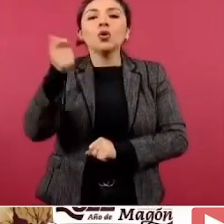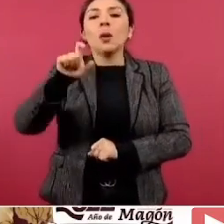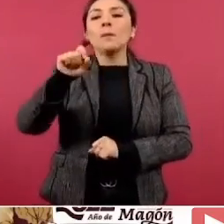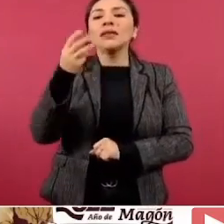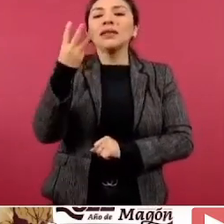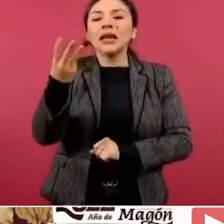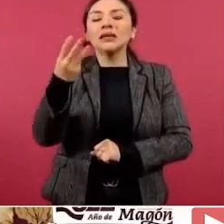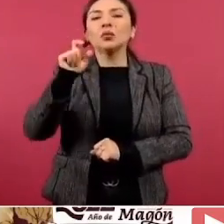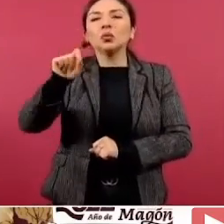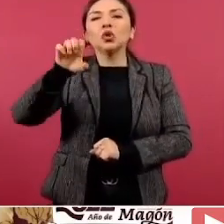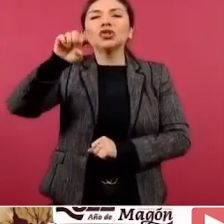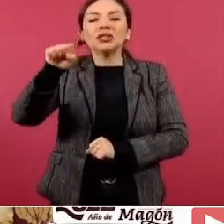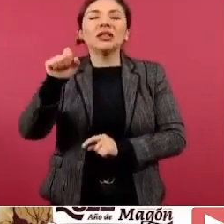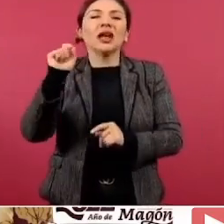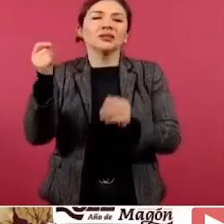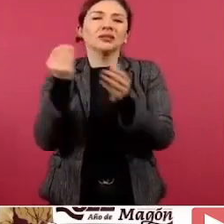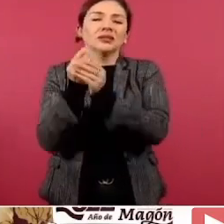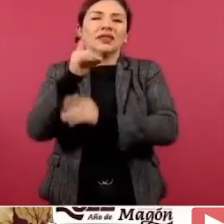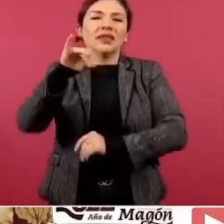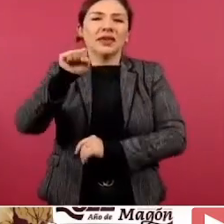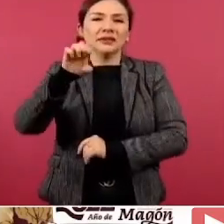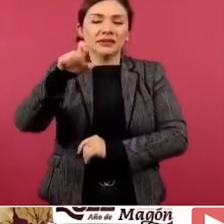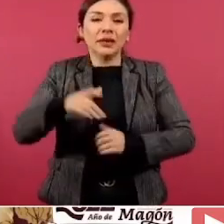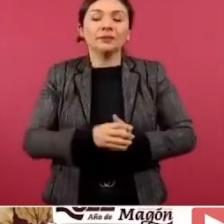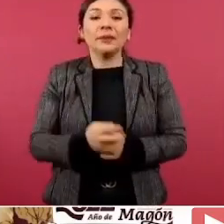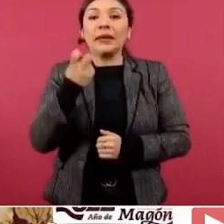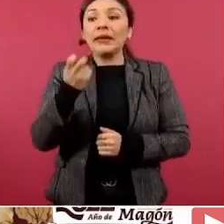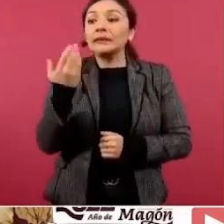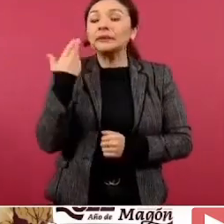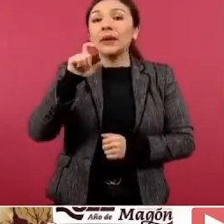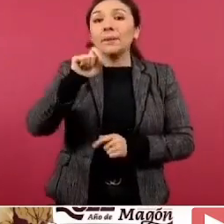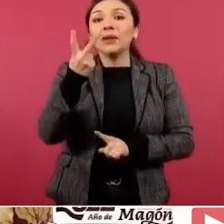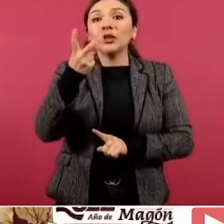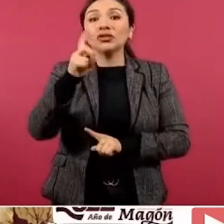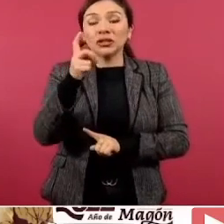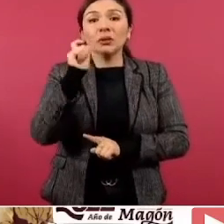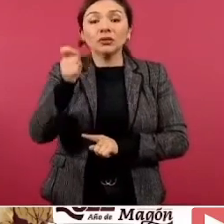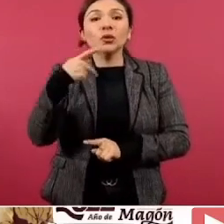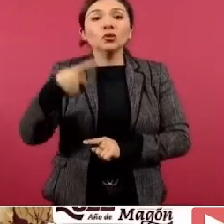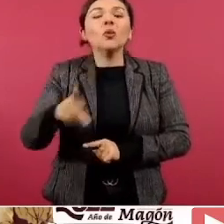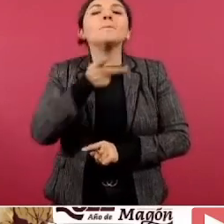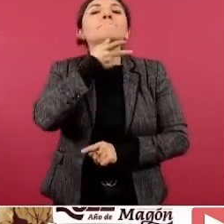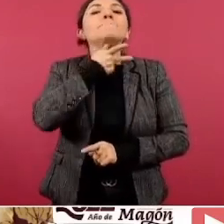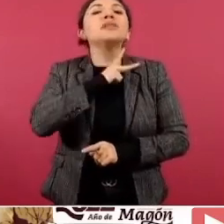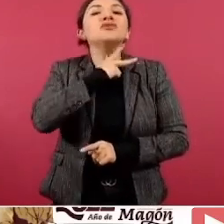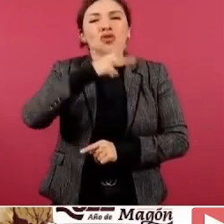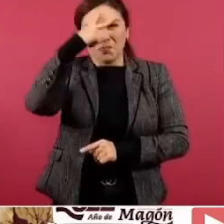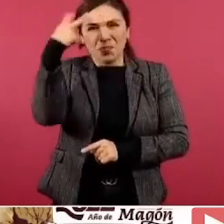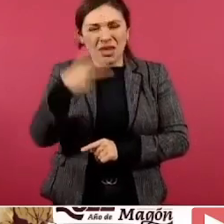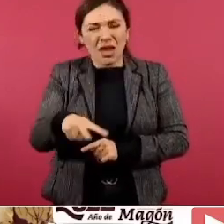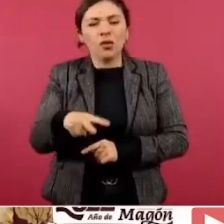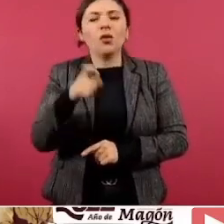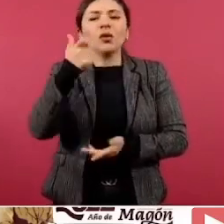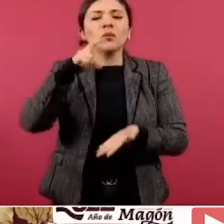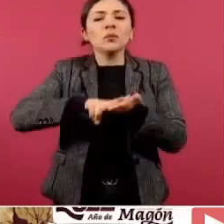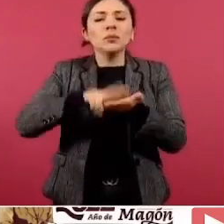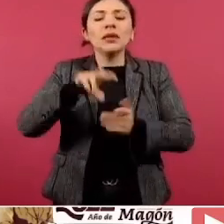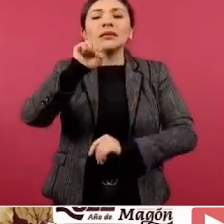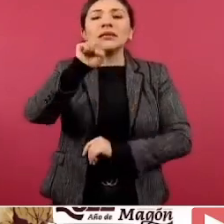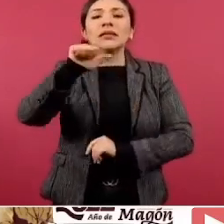23 pesos con 60 centavos en el diésel. Con corte al 22 de diciembre, el precio de la mezcla mexicana de petróleo se ubicó en